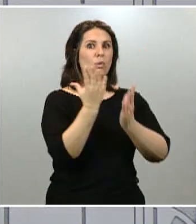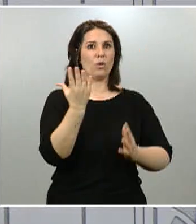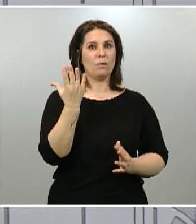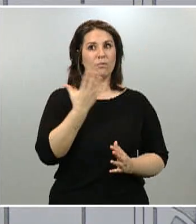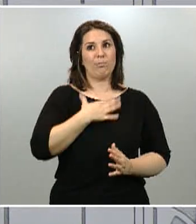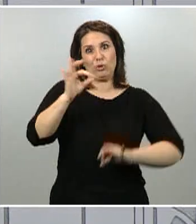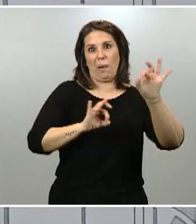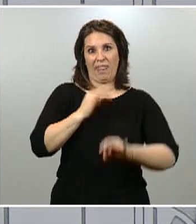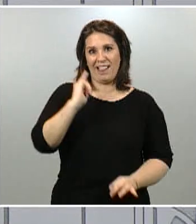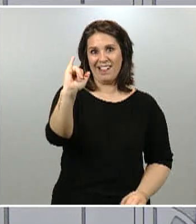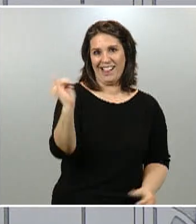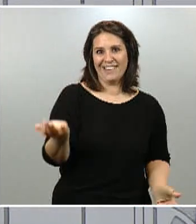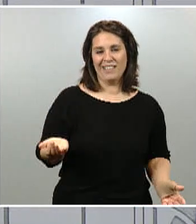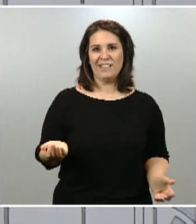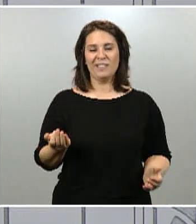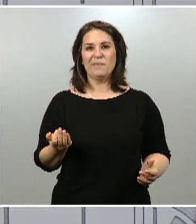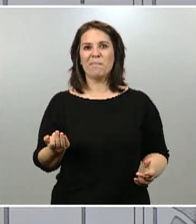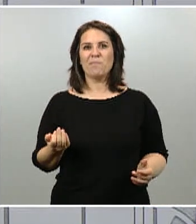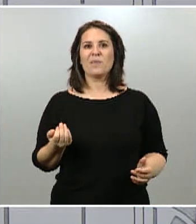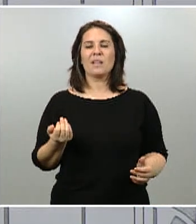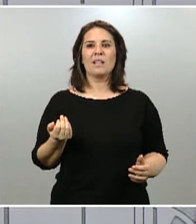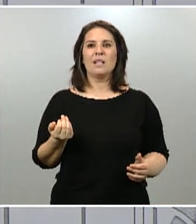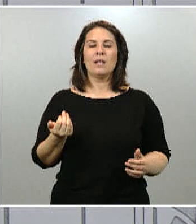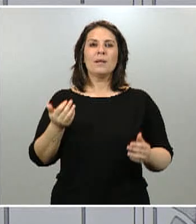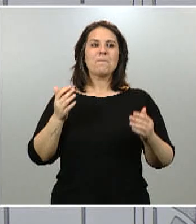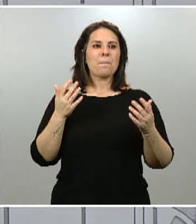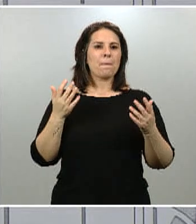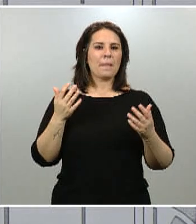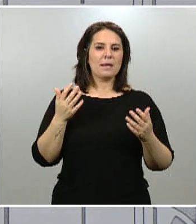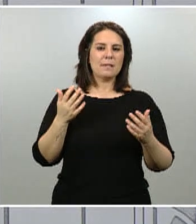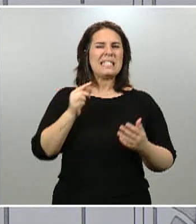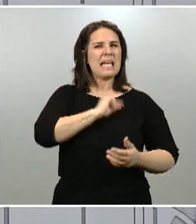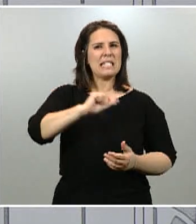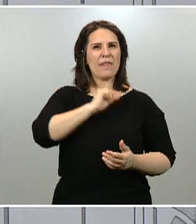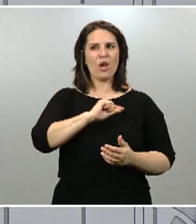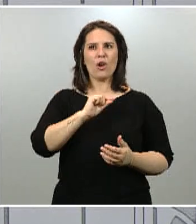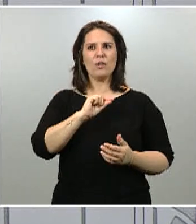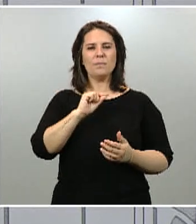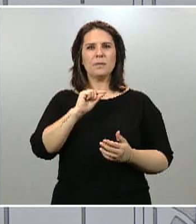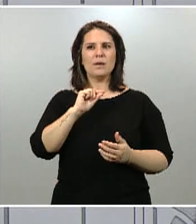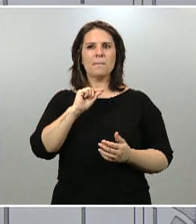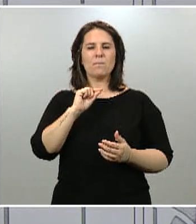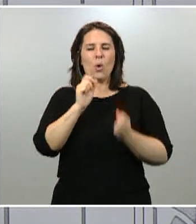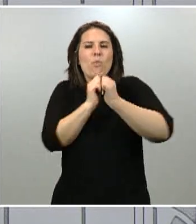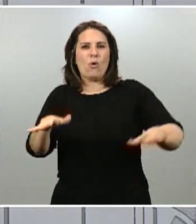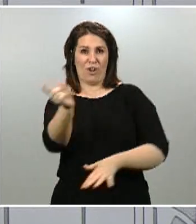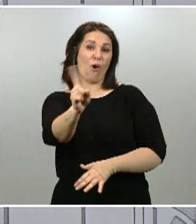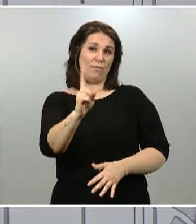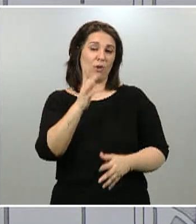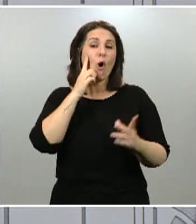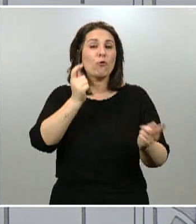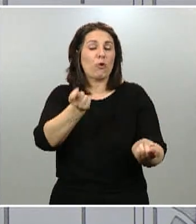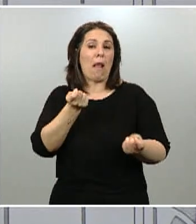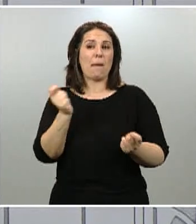aquel momento era una movilidad en principio pequeña, relativamente controlada, y en Europa, obviamente, hasta que no